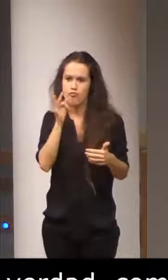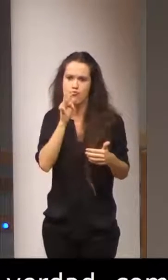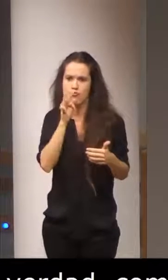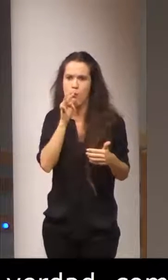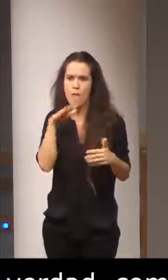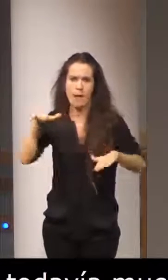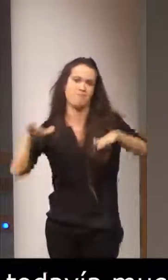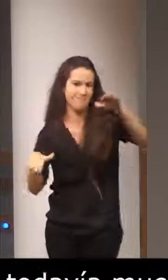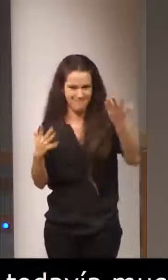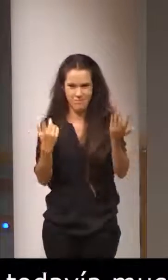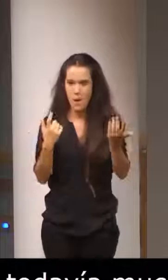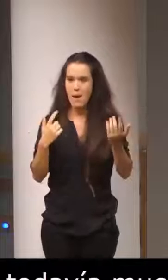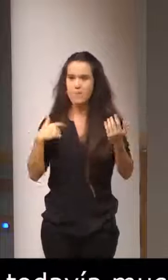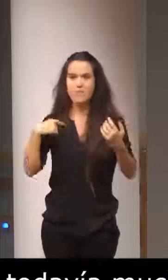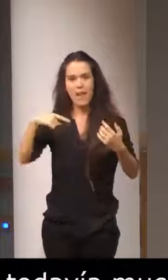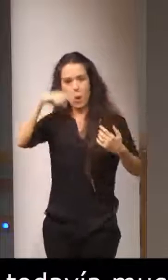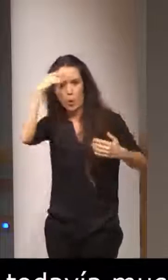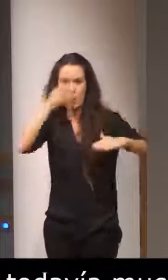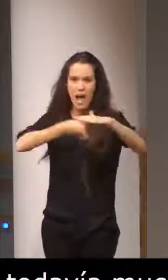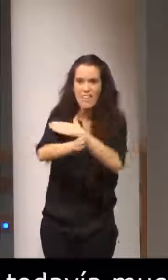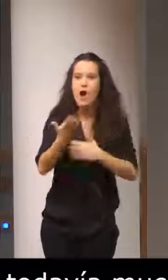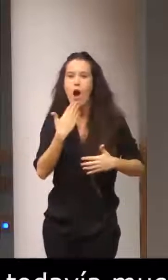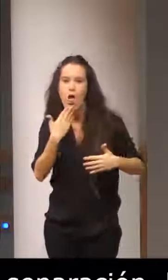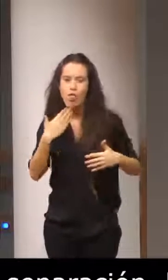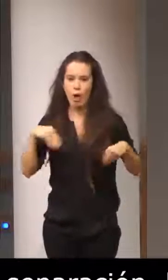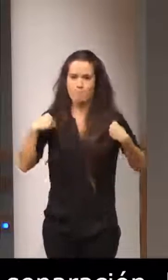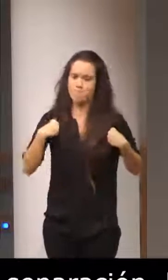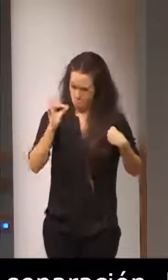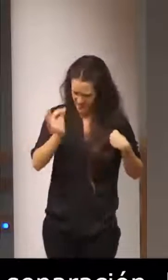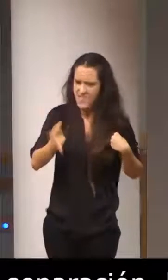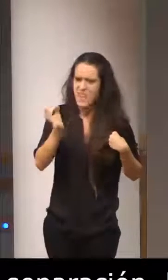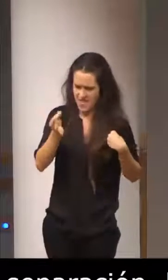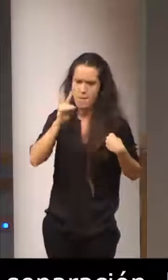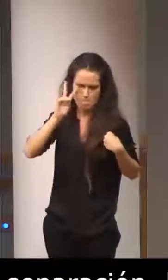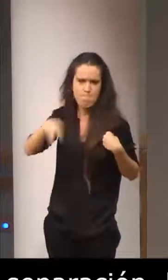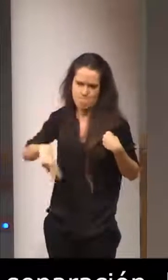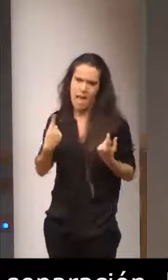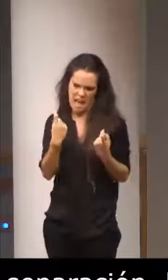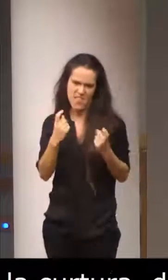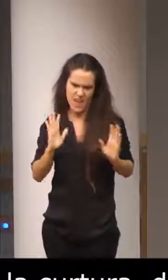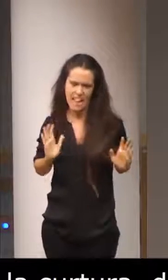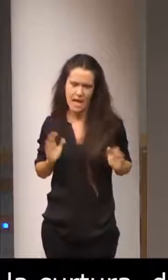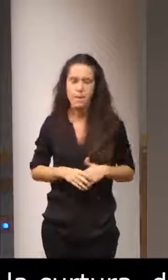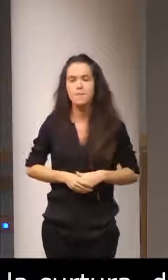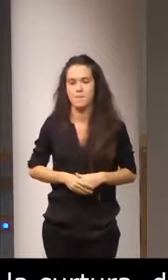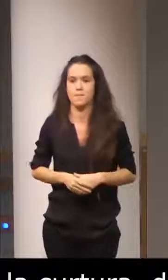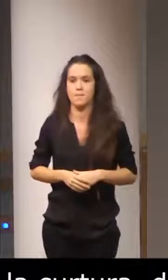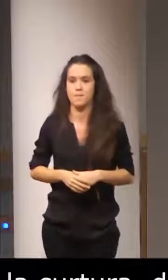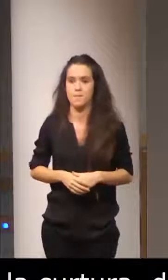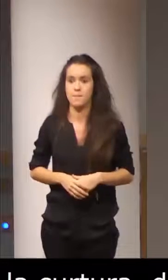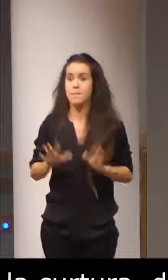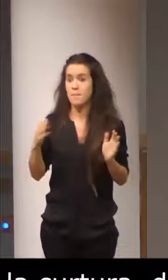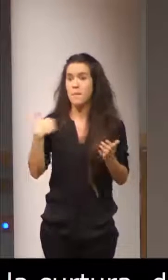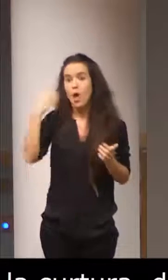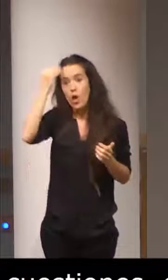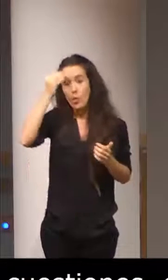el disfrute de la cultura del ocio de otra serie de cuestiones que es verdad porque así lo tenemos que reconocer pero entiendo que todo esto son